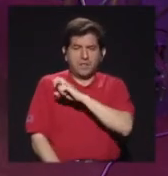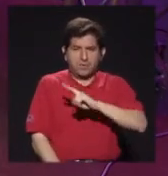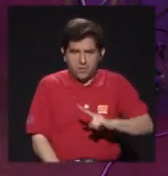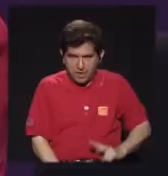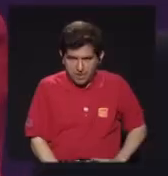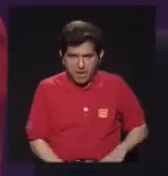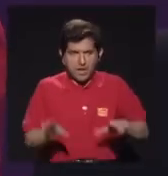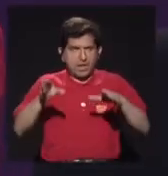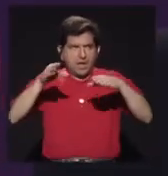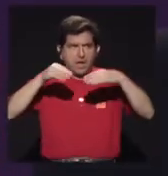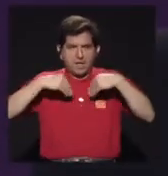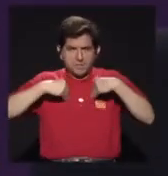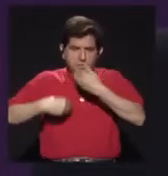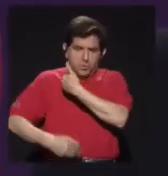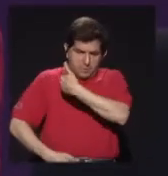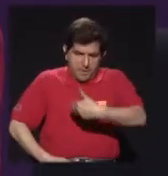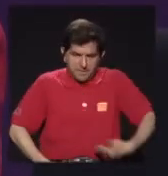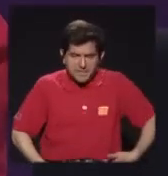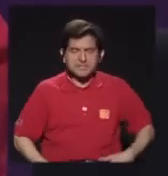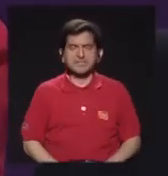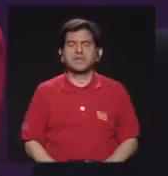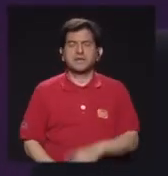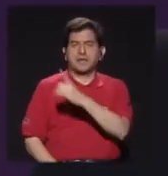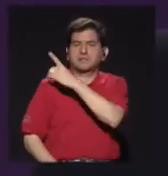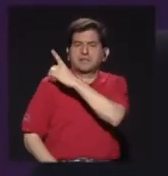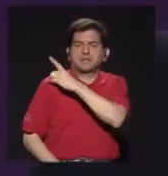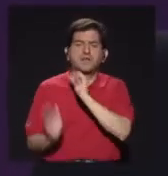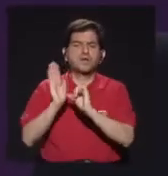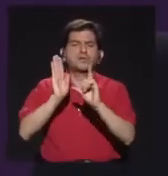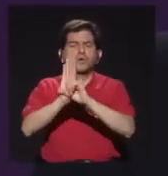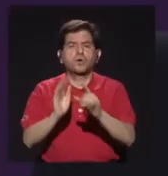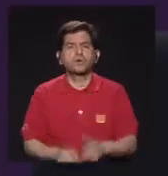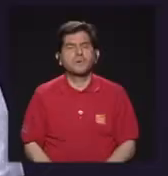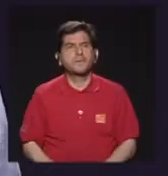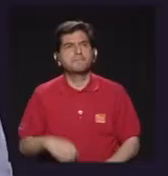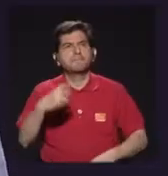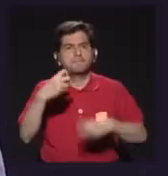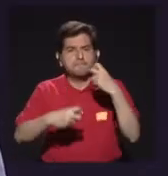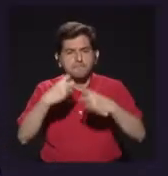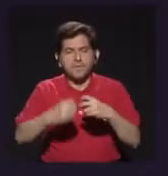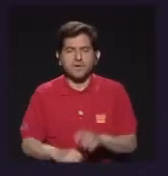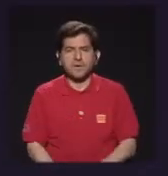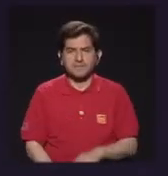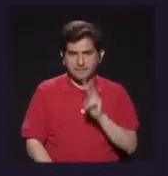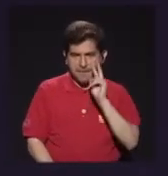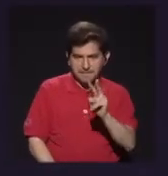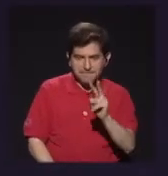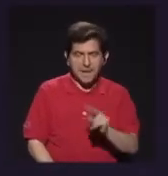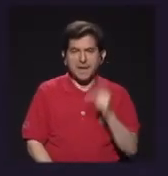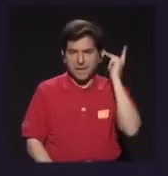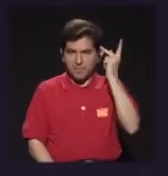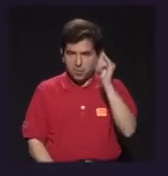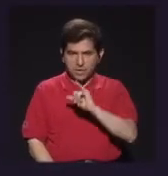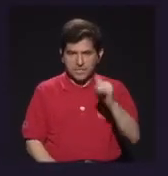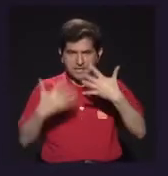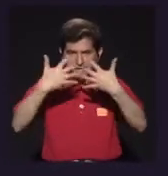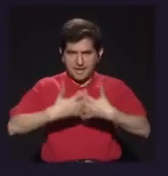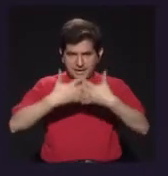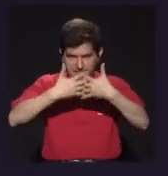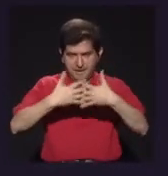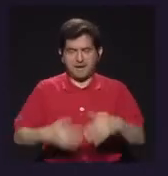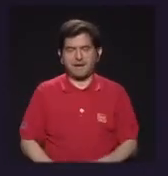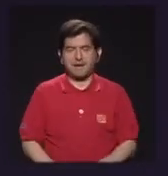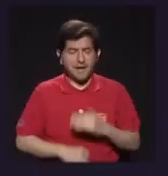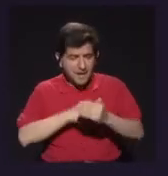asuma la presidencia en directorio legislativo yo diría que el problema es ver la política como corporaciones lo que algunos autores llaman la